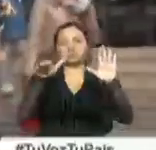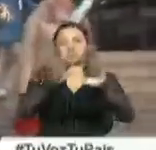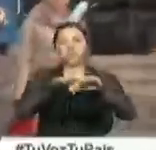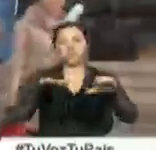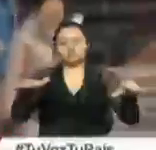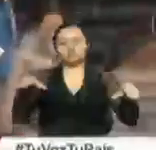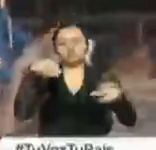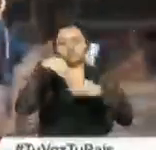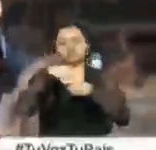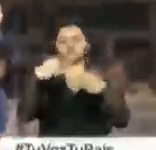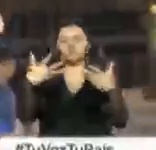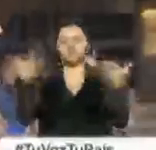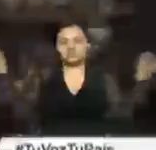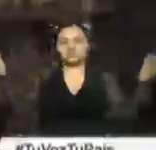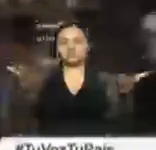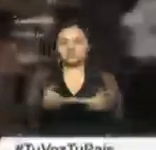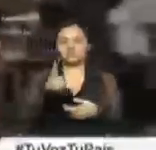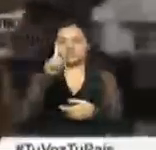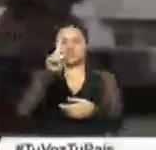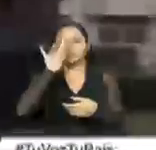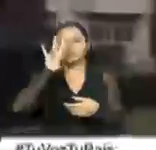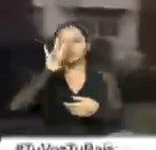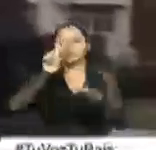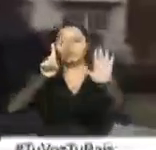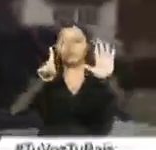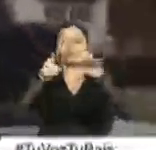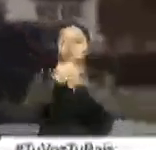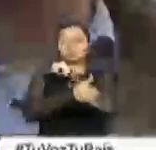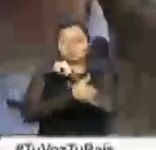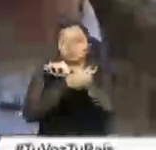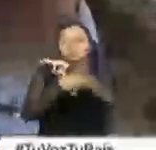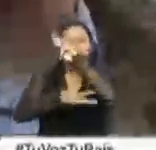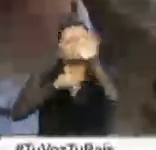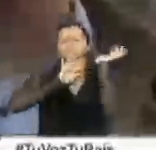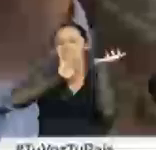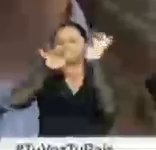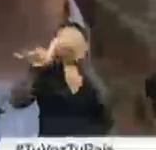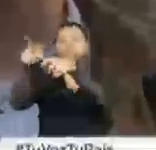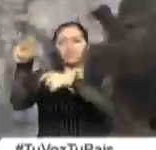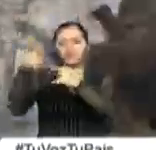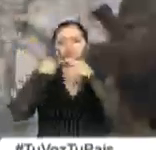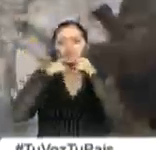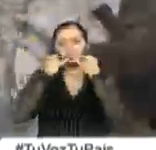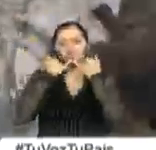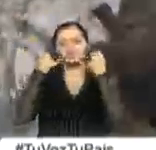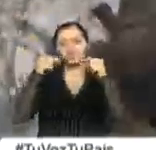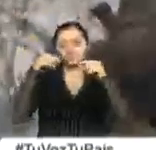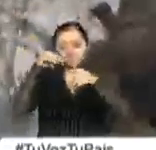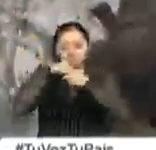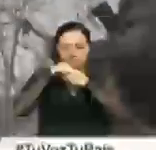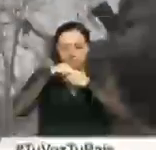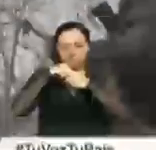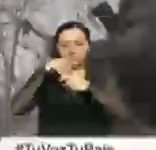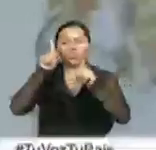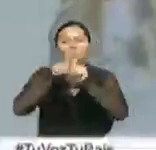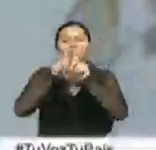extranjeros provenientes de 176 países y regiones del mundo, autodenominándose la Mini Naciones Unidas.